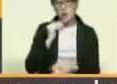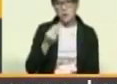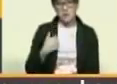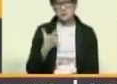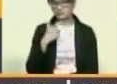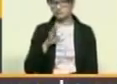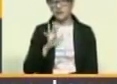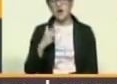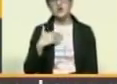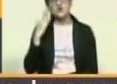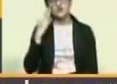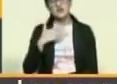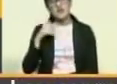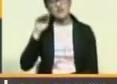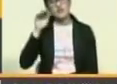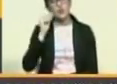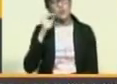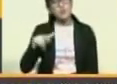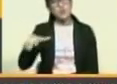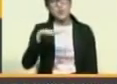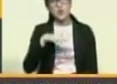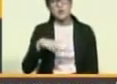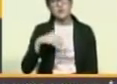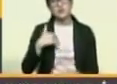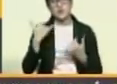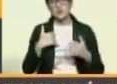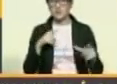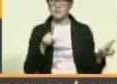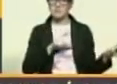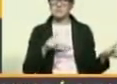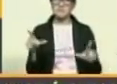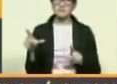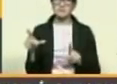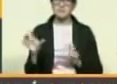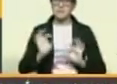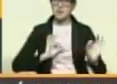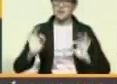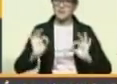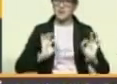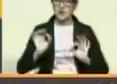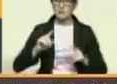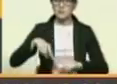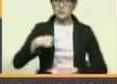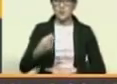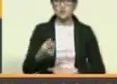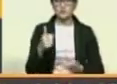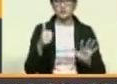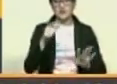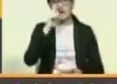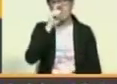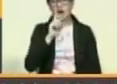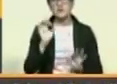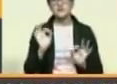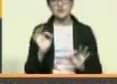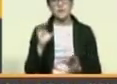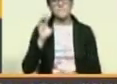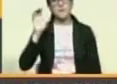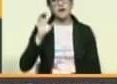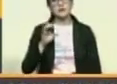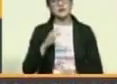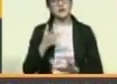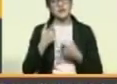sé lo que quiere el pueblo y estoy preparado como nunca antes para los próximos 6 años hacer de nuestra patria una